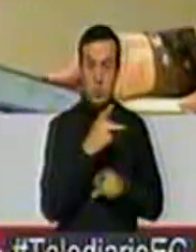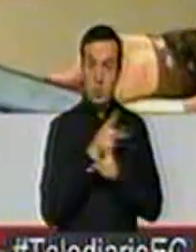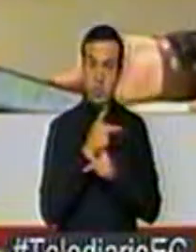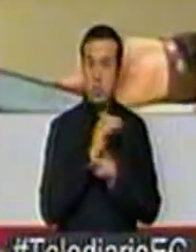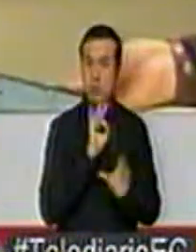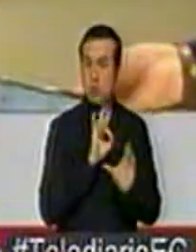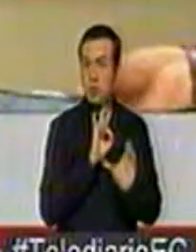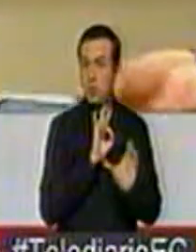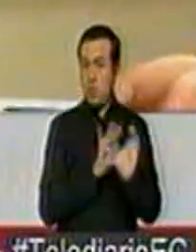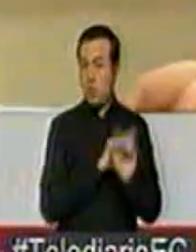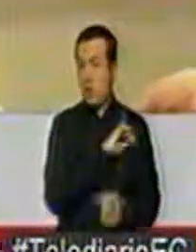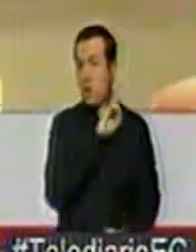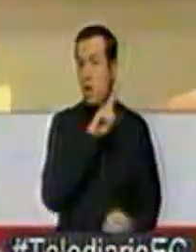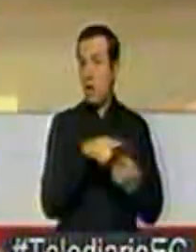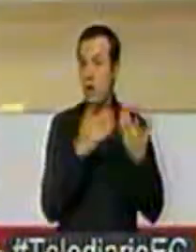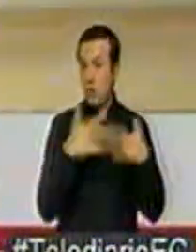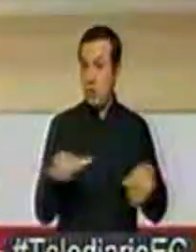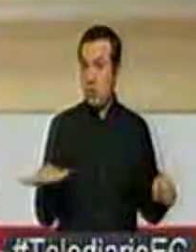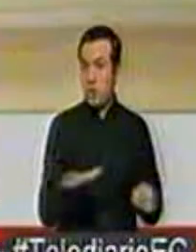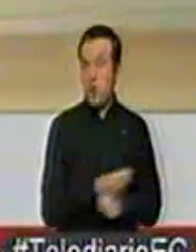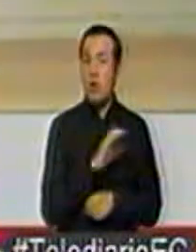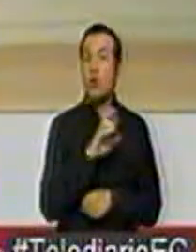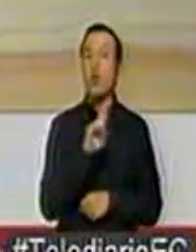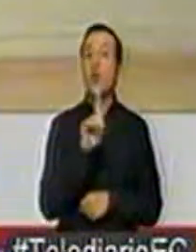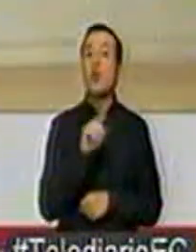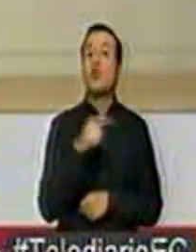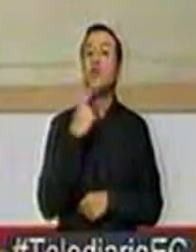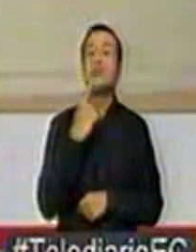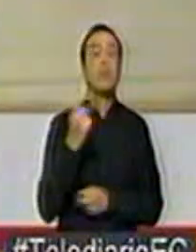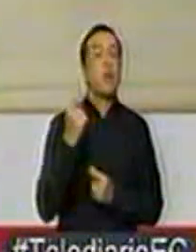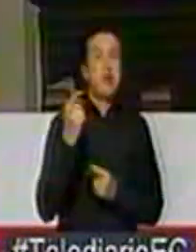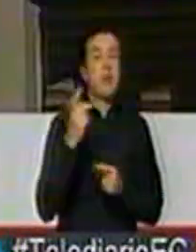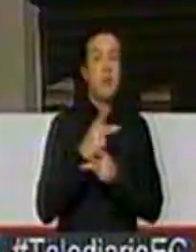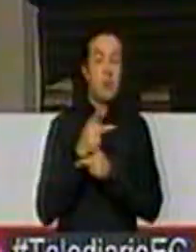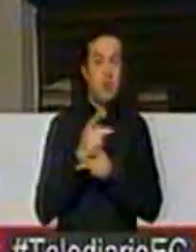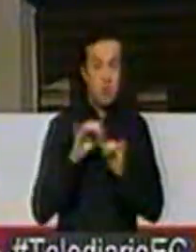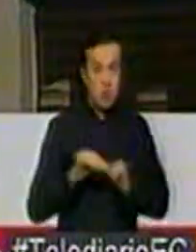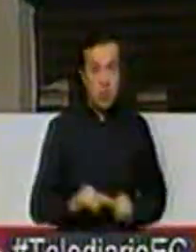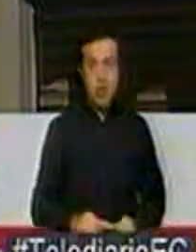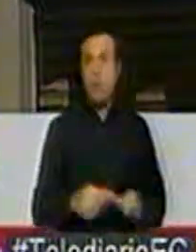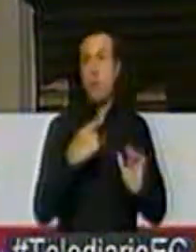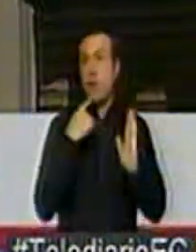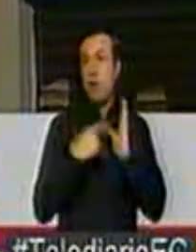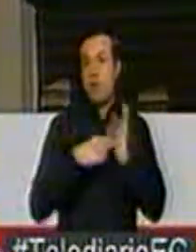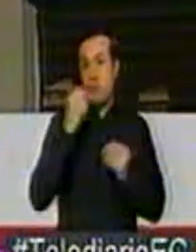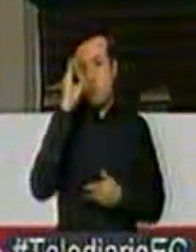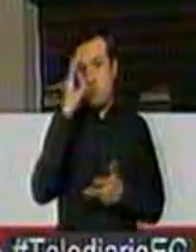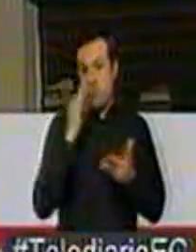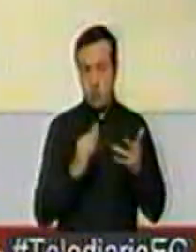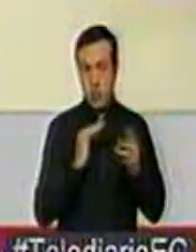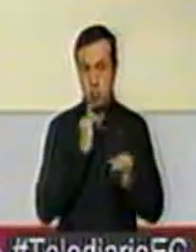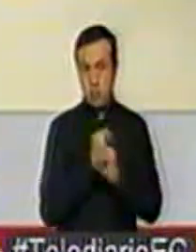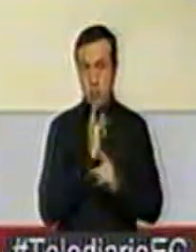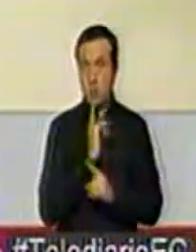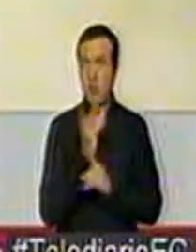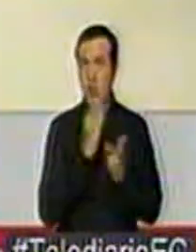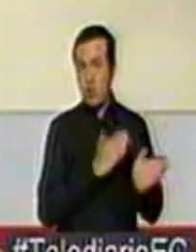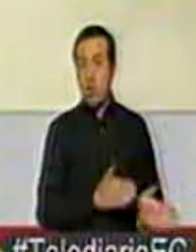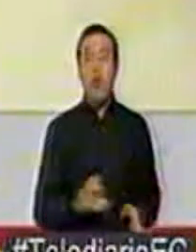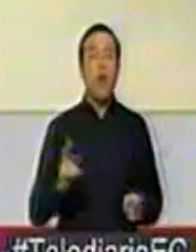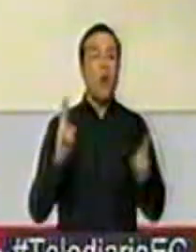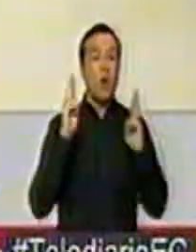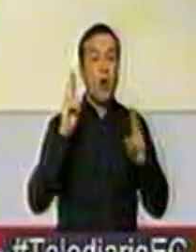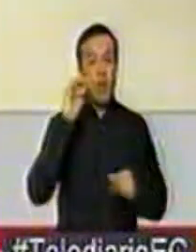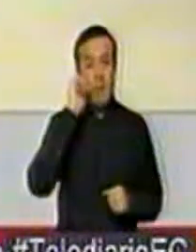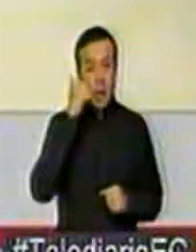que esto se efectivice, Cruz también se refirió a temas para el funcionamiento inmediato del Consejo. Esto es el presupuesto para la institución. Y espero que el día de